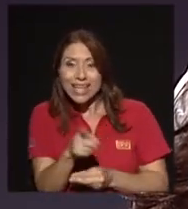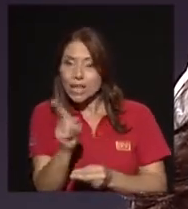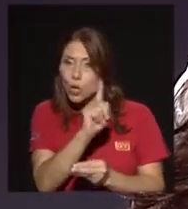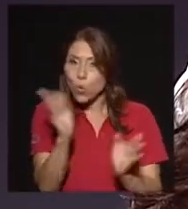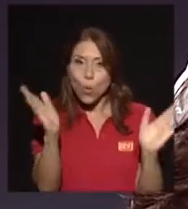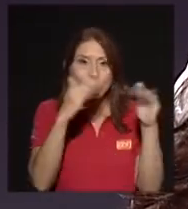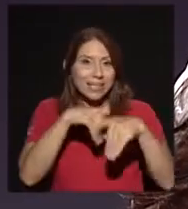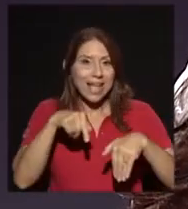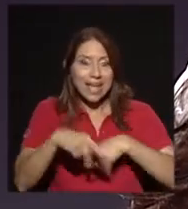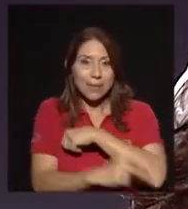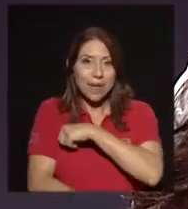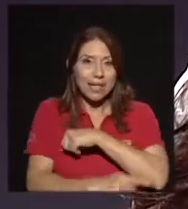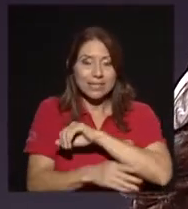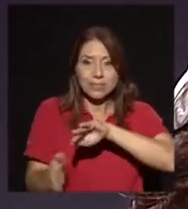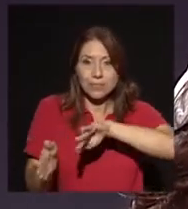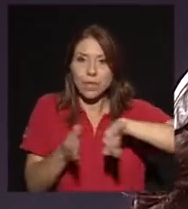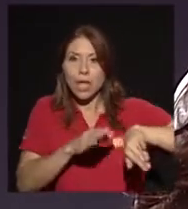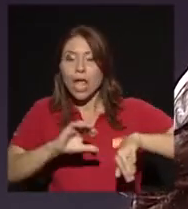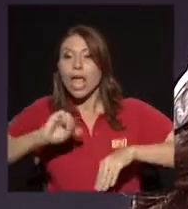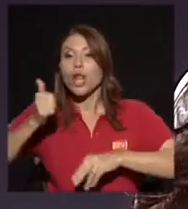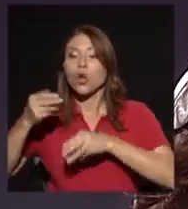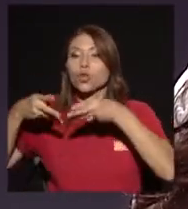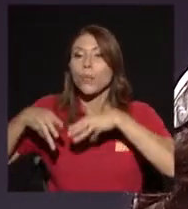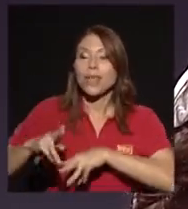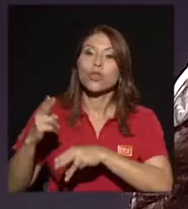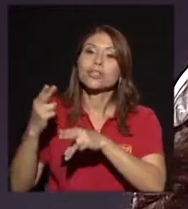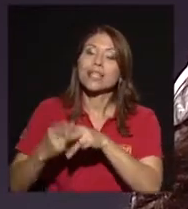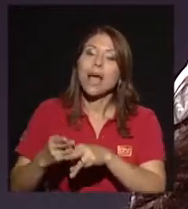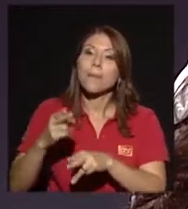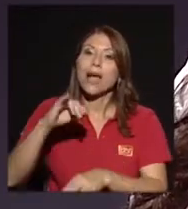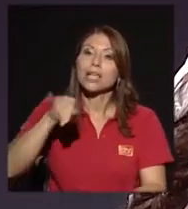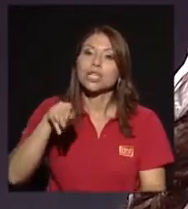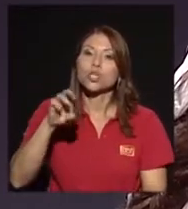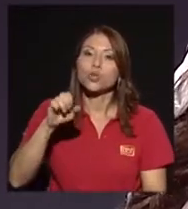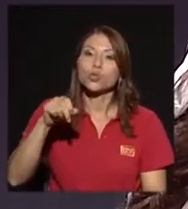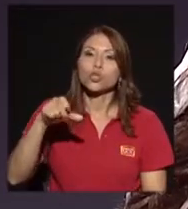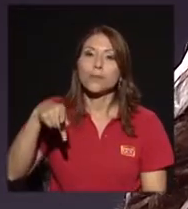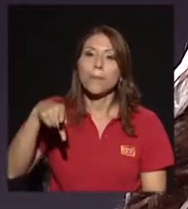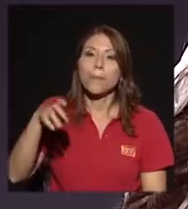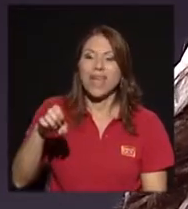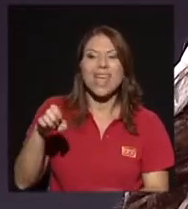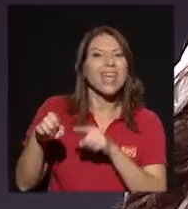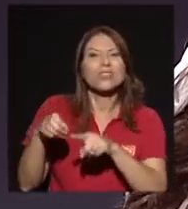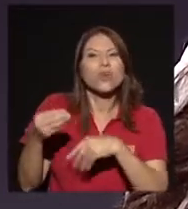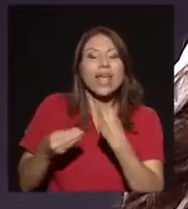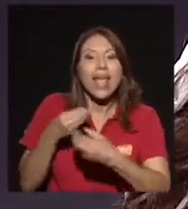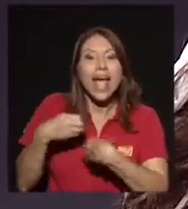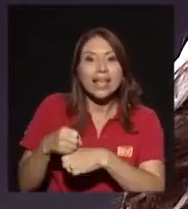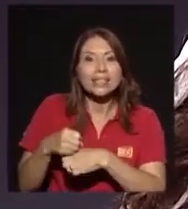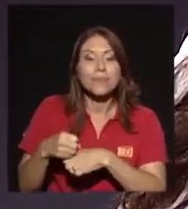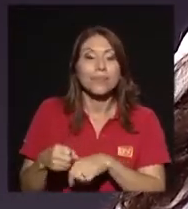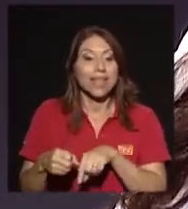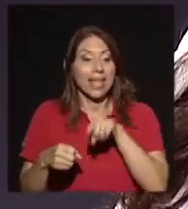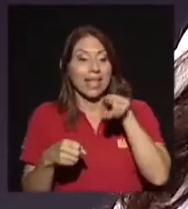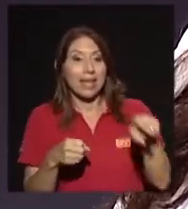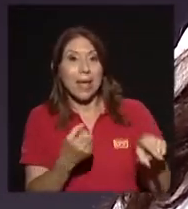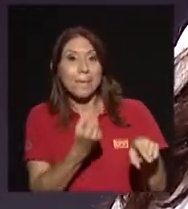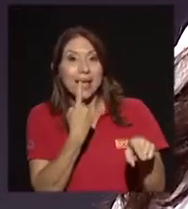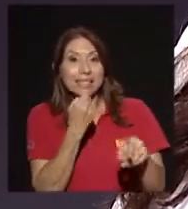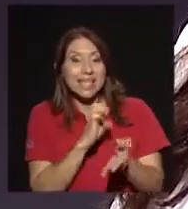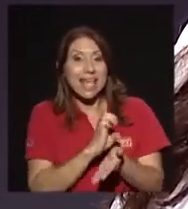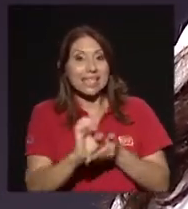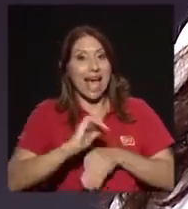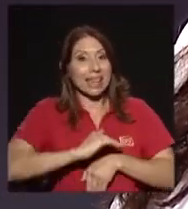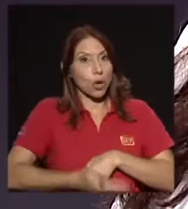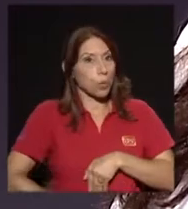país. El otro método se llama Yuspe. El otro método es un método que lo que hace es tomar estas pastillas anticonceptivas, que son